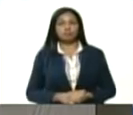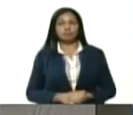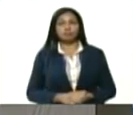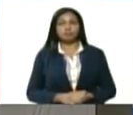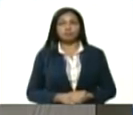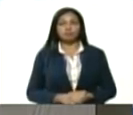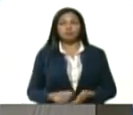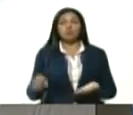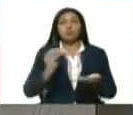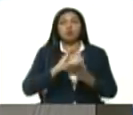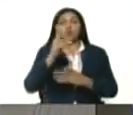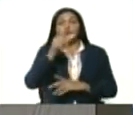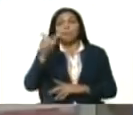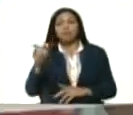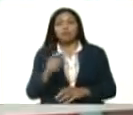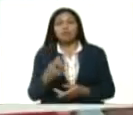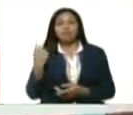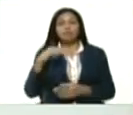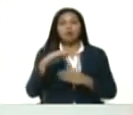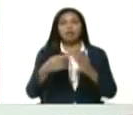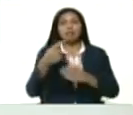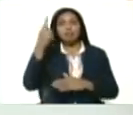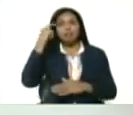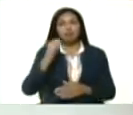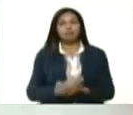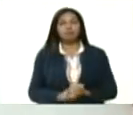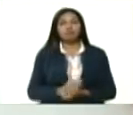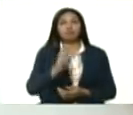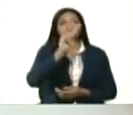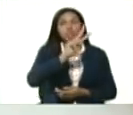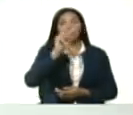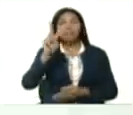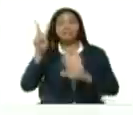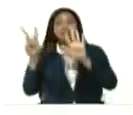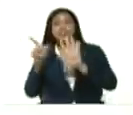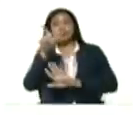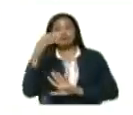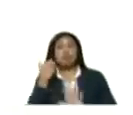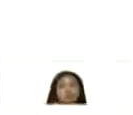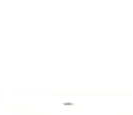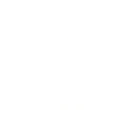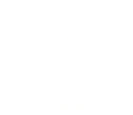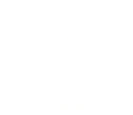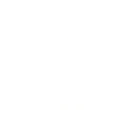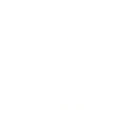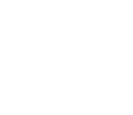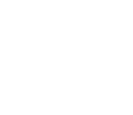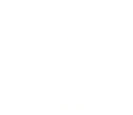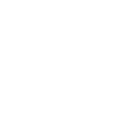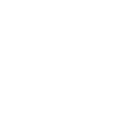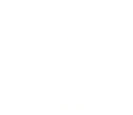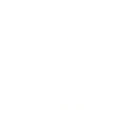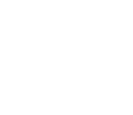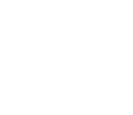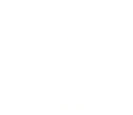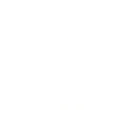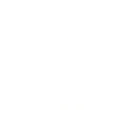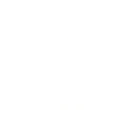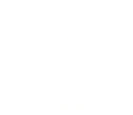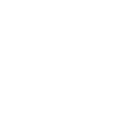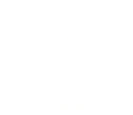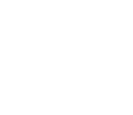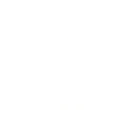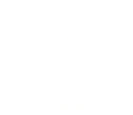Recapitulando con el número de casos, tenemos hasta el día de hoy 227 casos. Han aumentado en 2 personas los pacientes